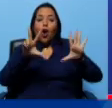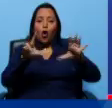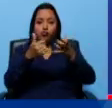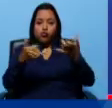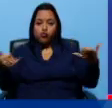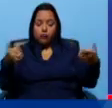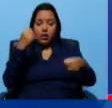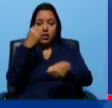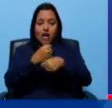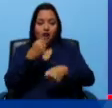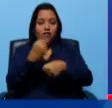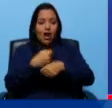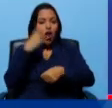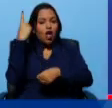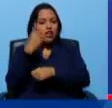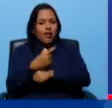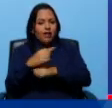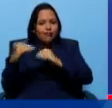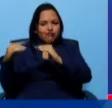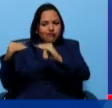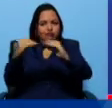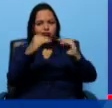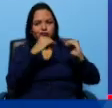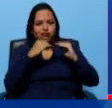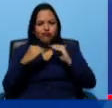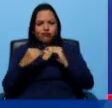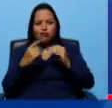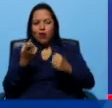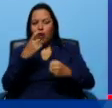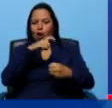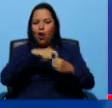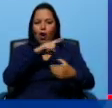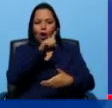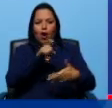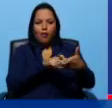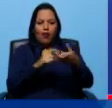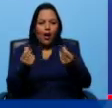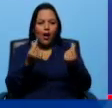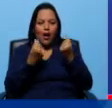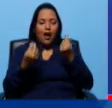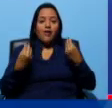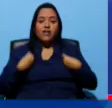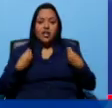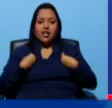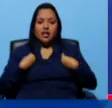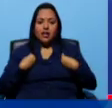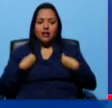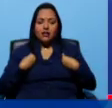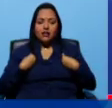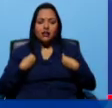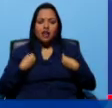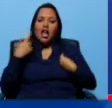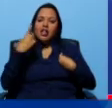acción que deben ir paralelos a la recuperación integral de la vida de quien tiene